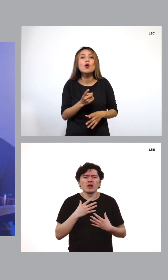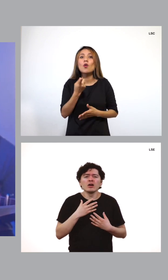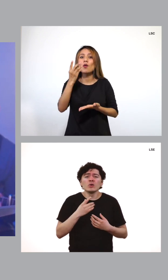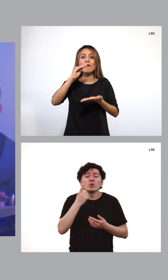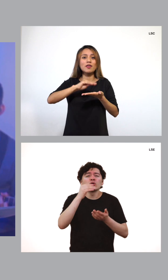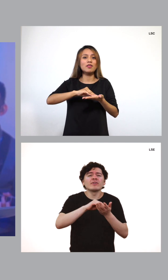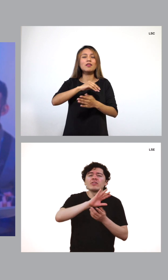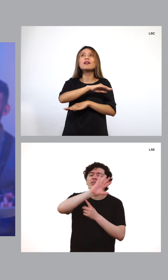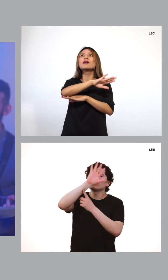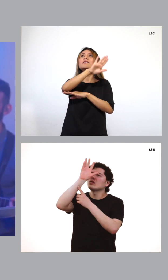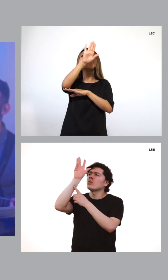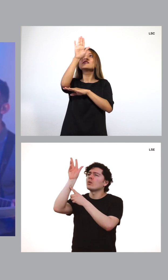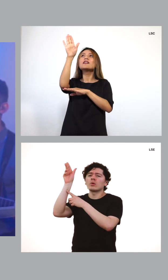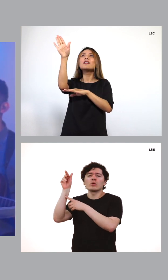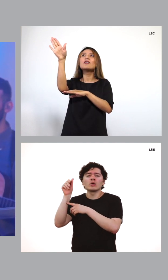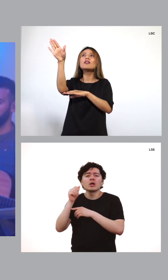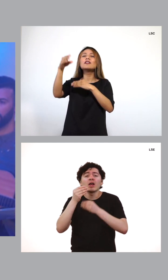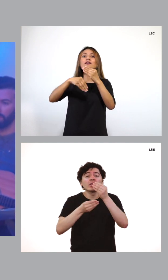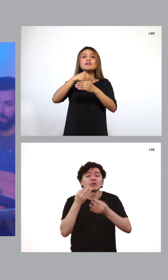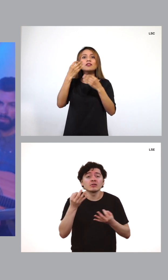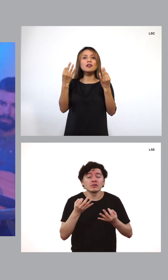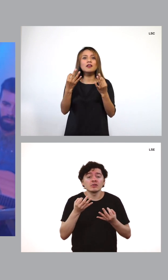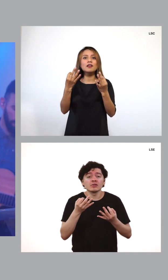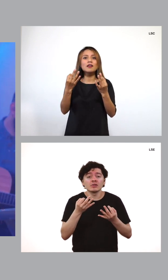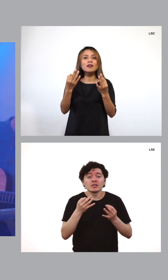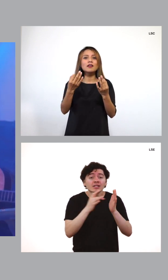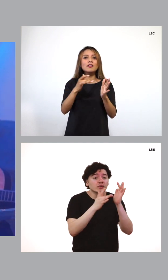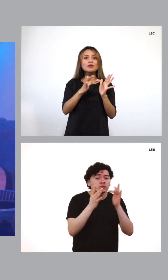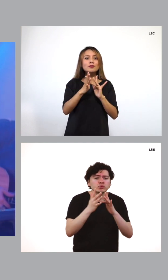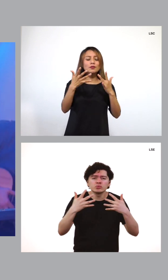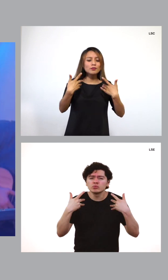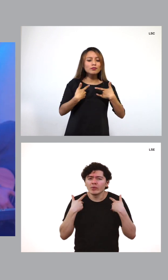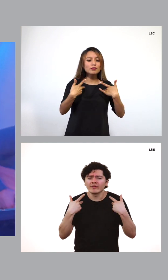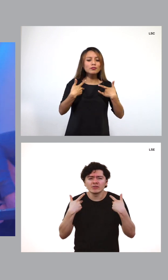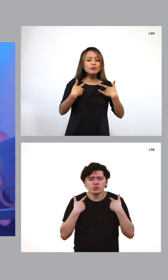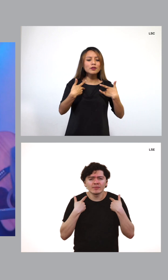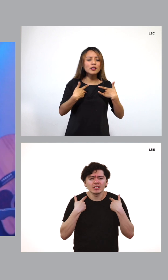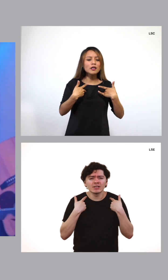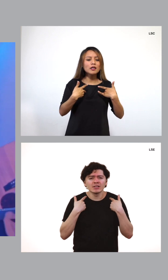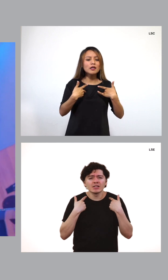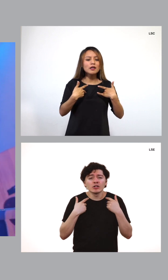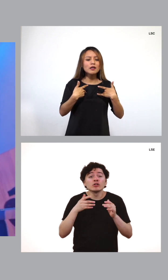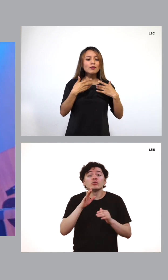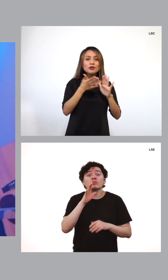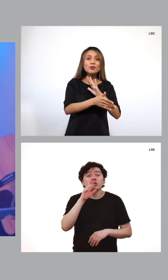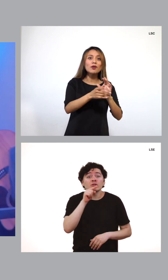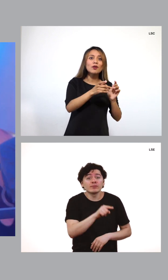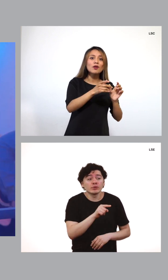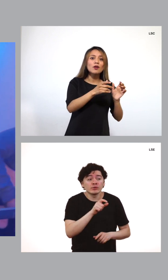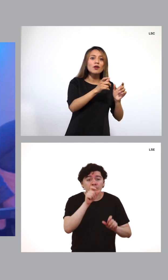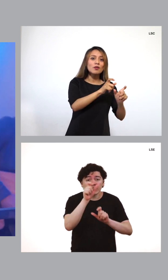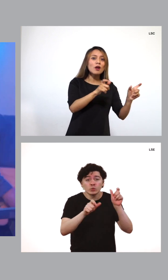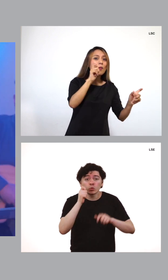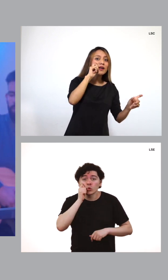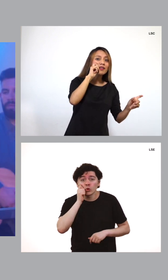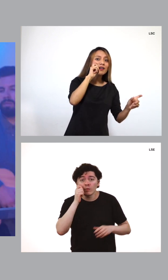el cielo dio la espalda al sufrimiento de la humanidad. Por una vez en la